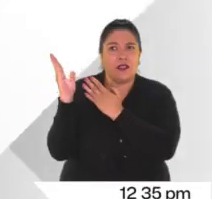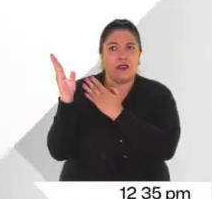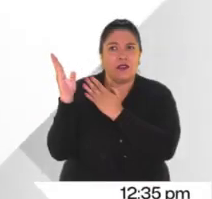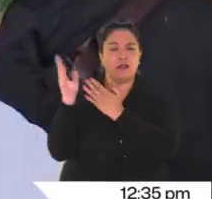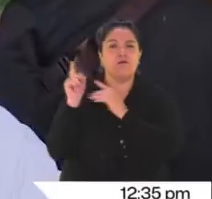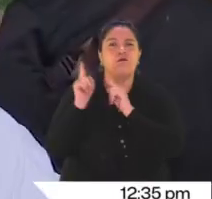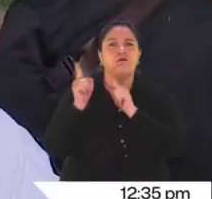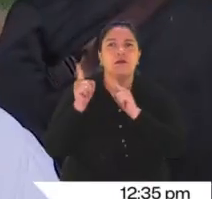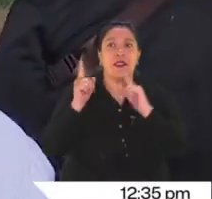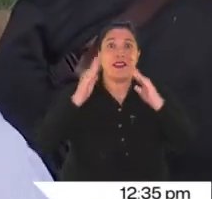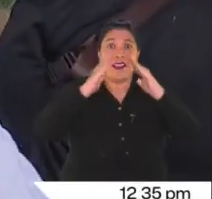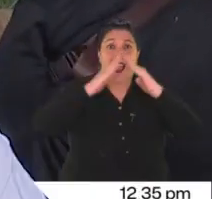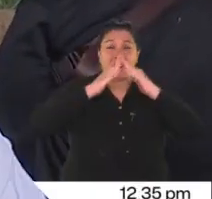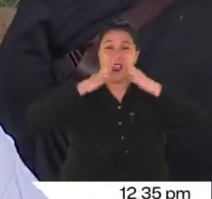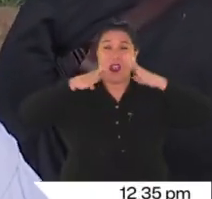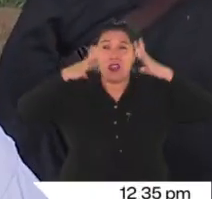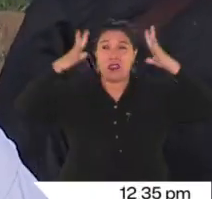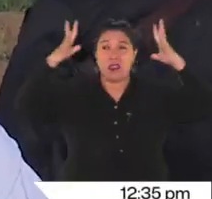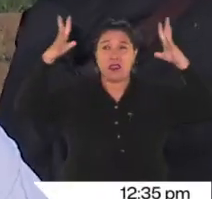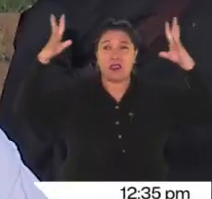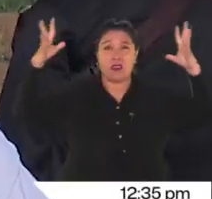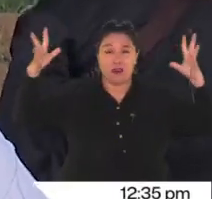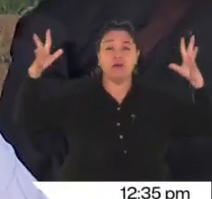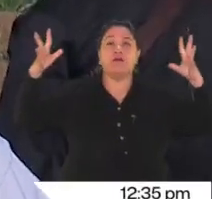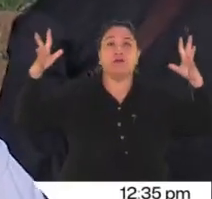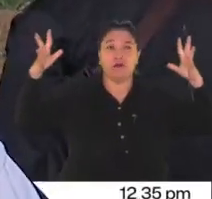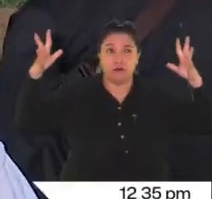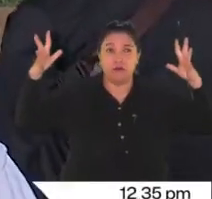una casa tan grande que había ahí,